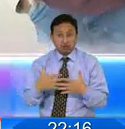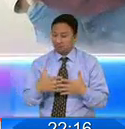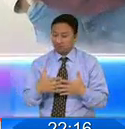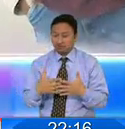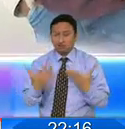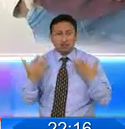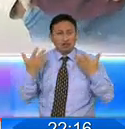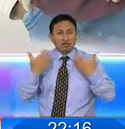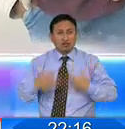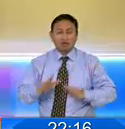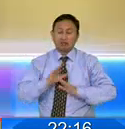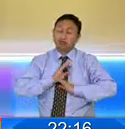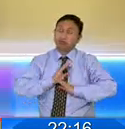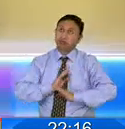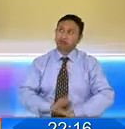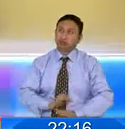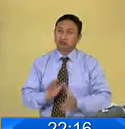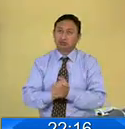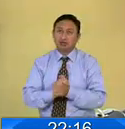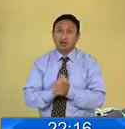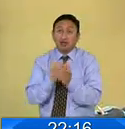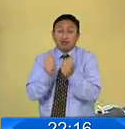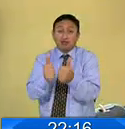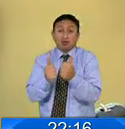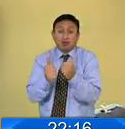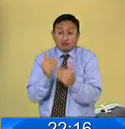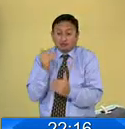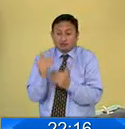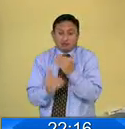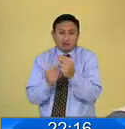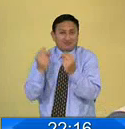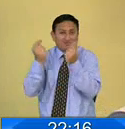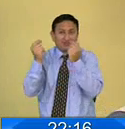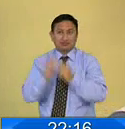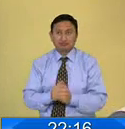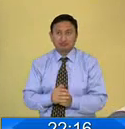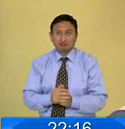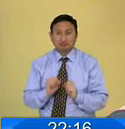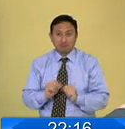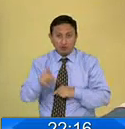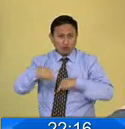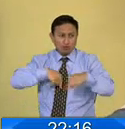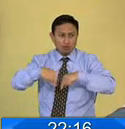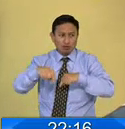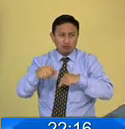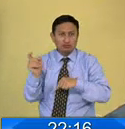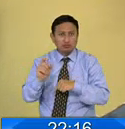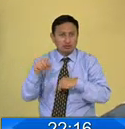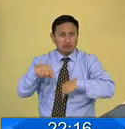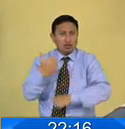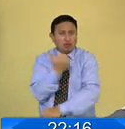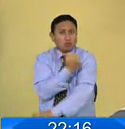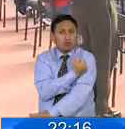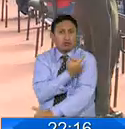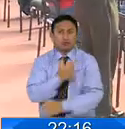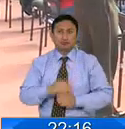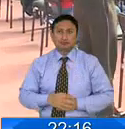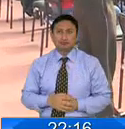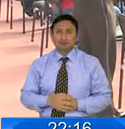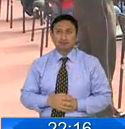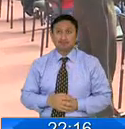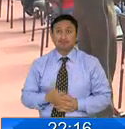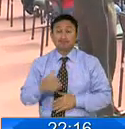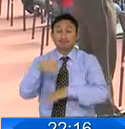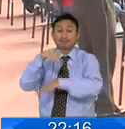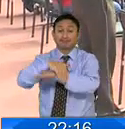fin llega para ver si nos curamos. Eso es bueno porque así vamos avanzando más rápido. Para movilizarse, para todo es necesario estar más protegido. Además, en la